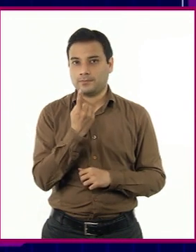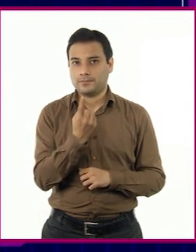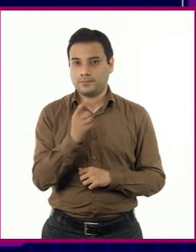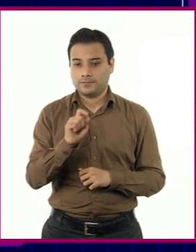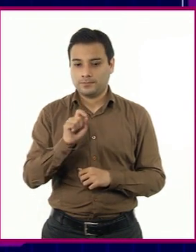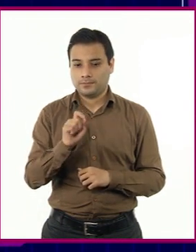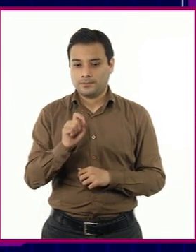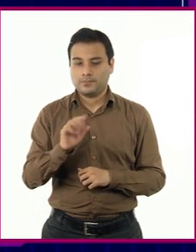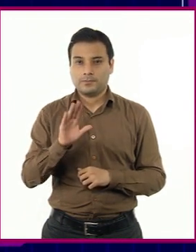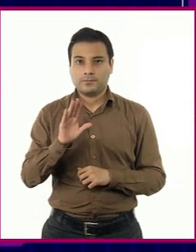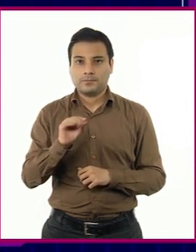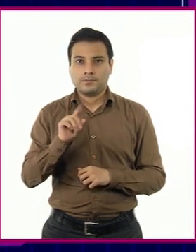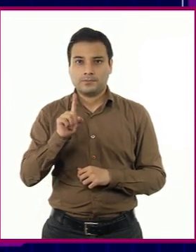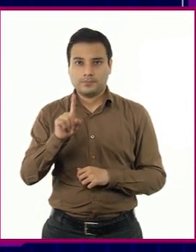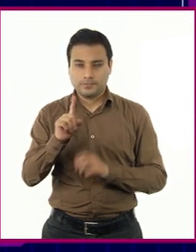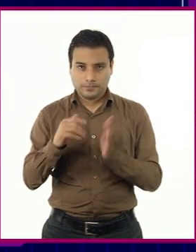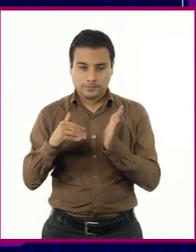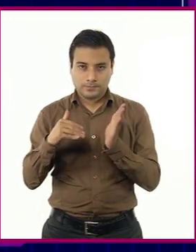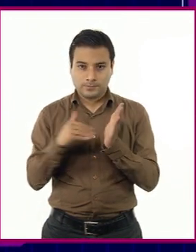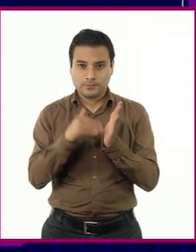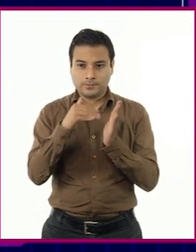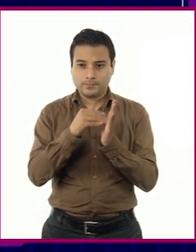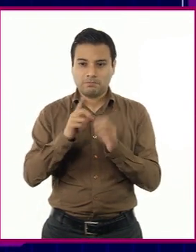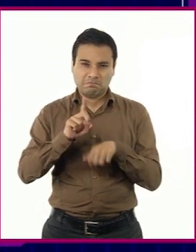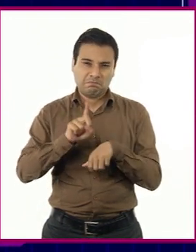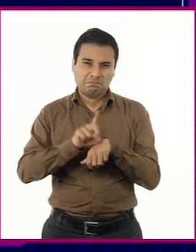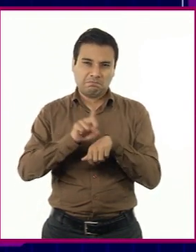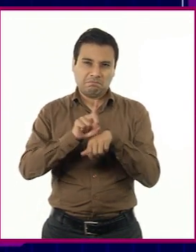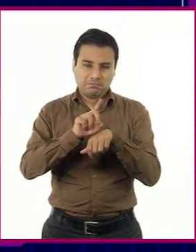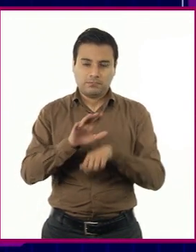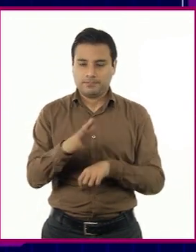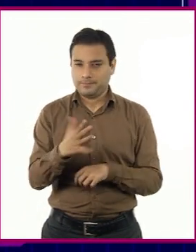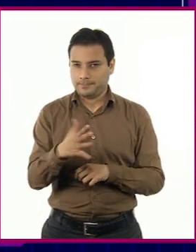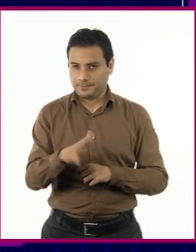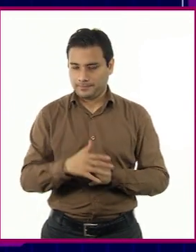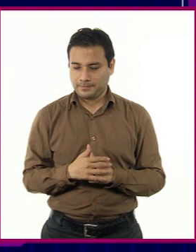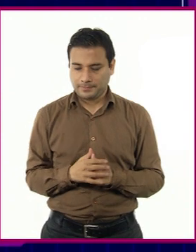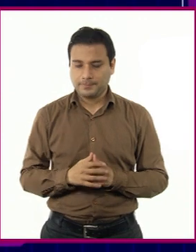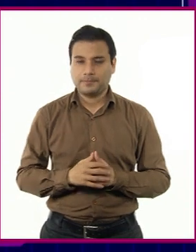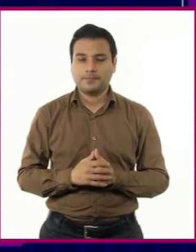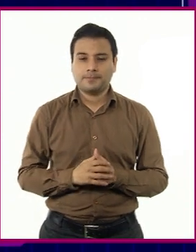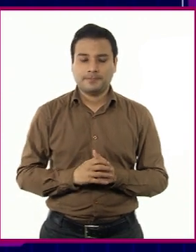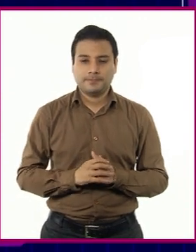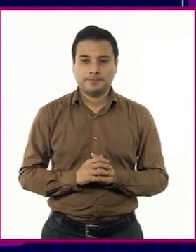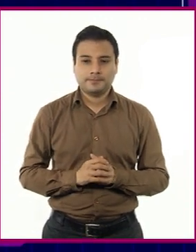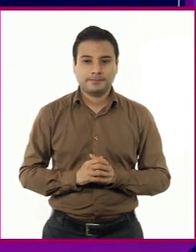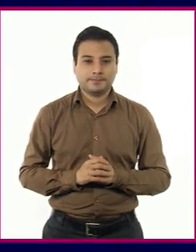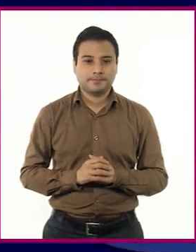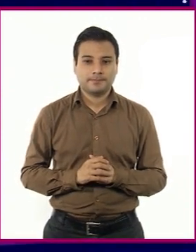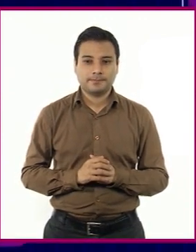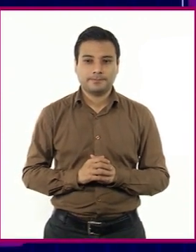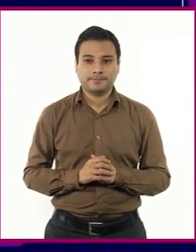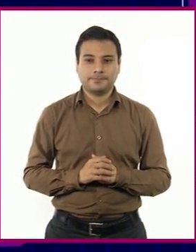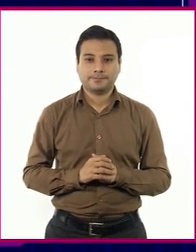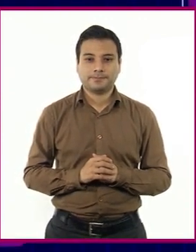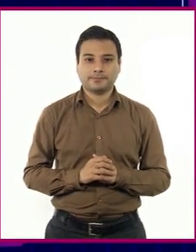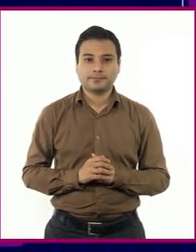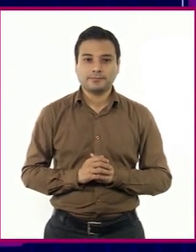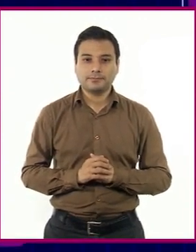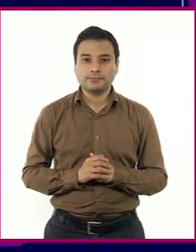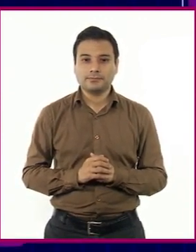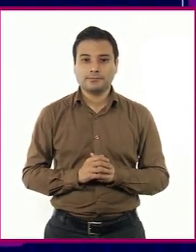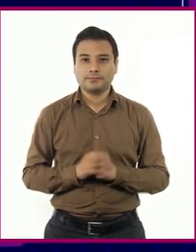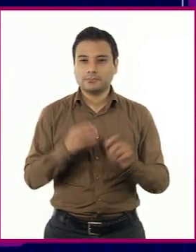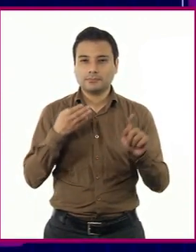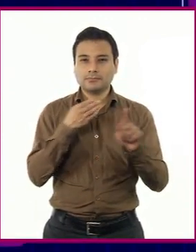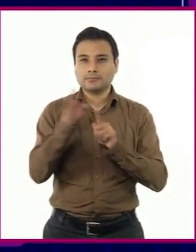petróleo por día es aproximadamente igual a 1.91 millones. La